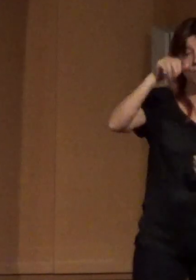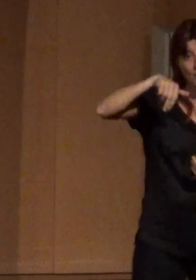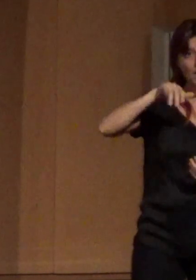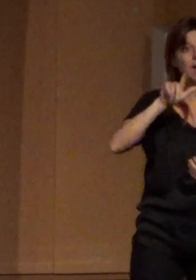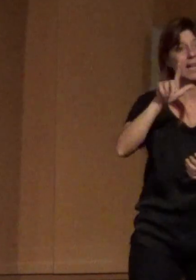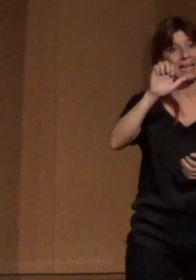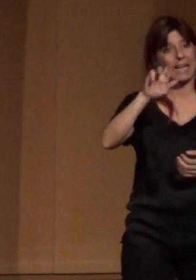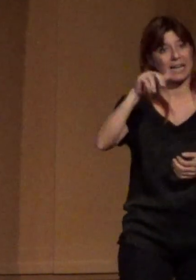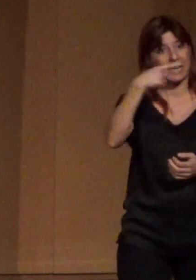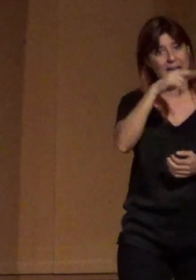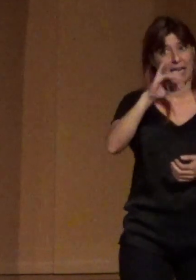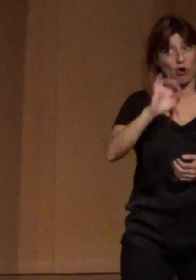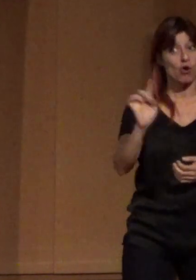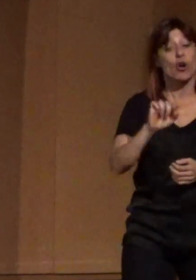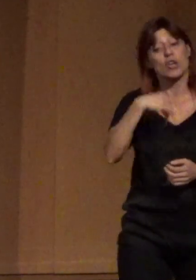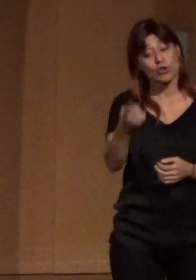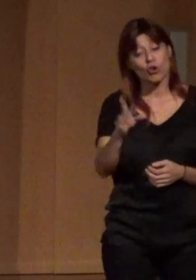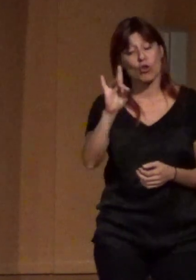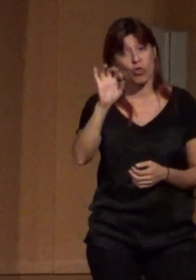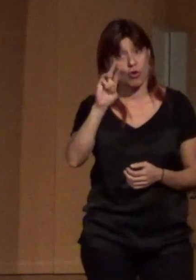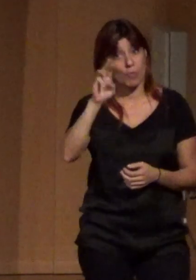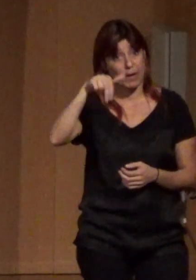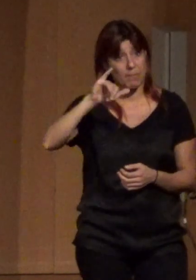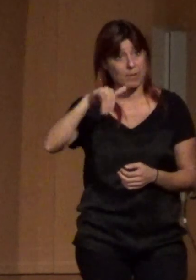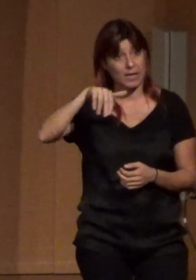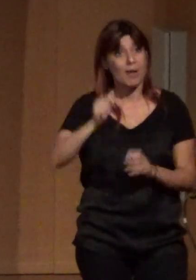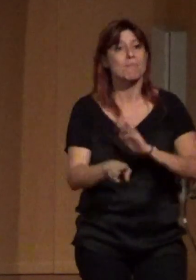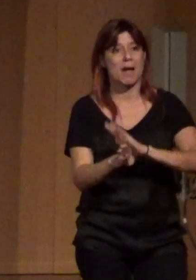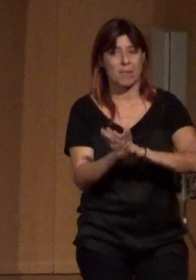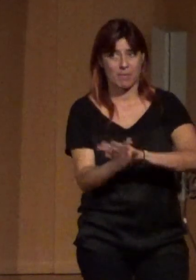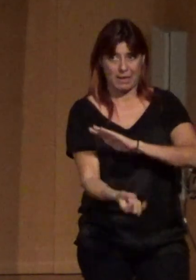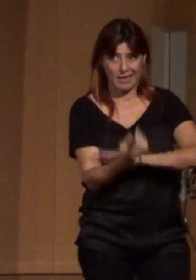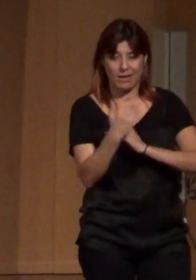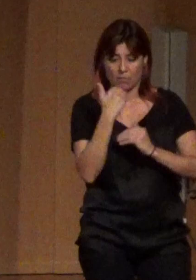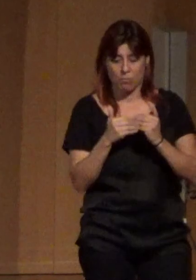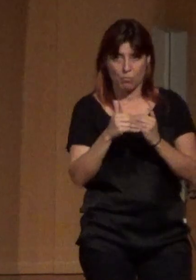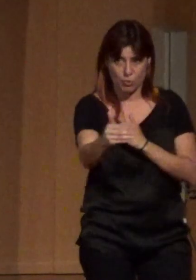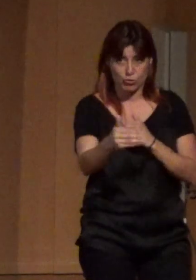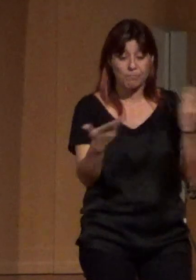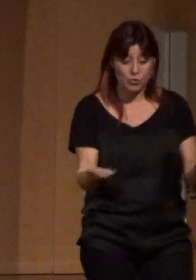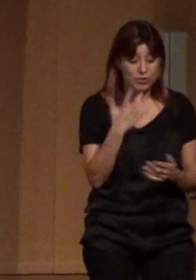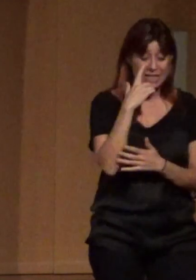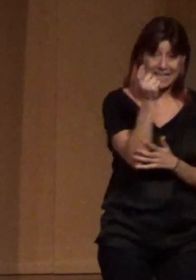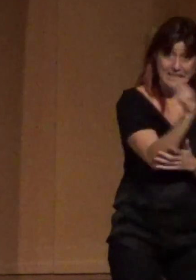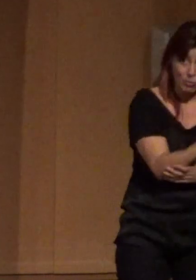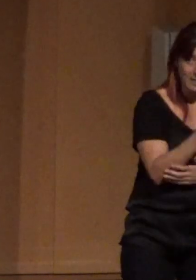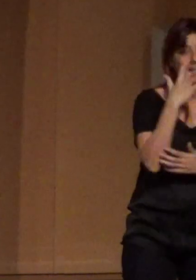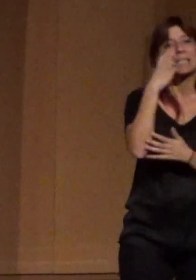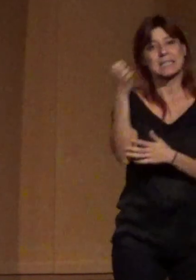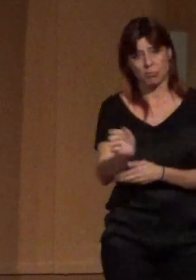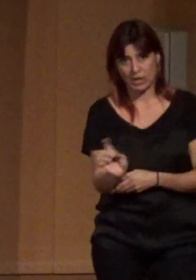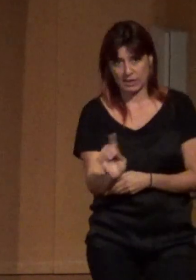la guanfacina, que va a salir próximamente, tenemos otro fármaco también alternativo, ¿no? Estamos viendo estimulantes y no